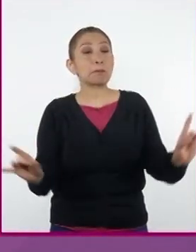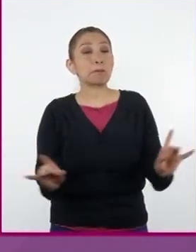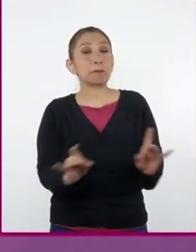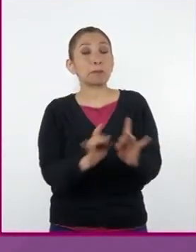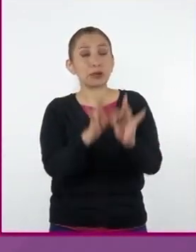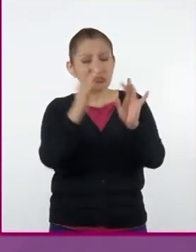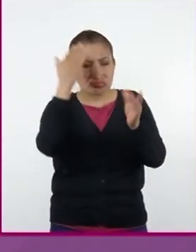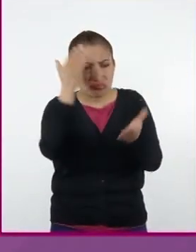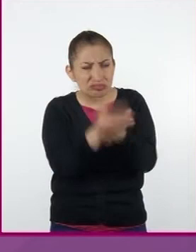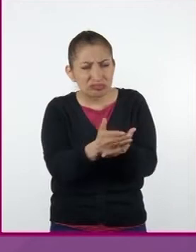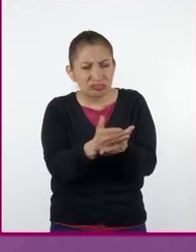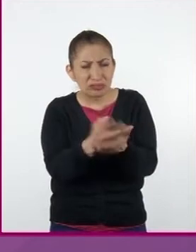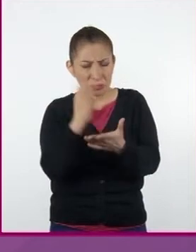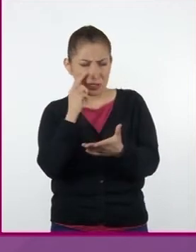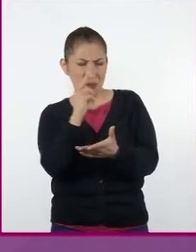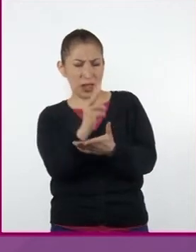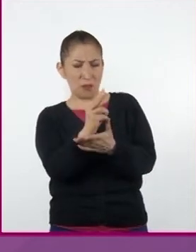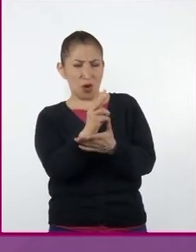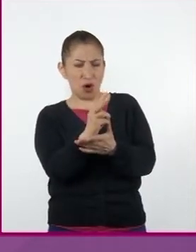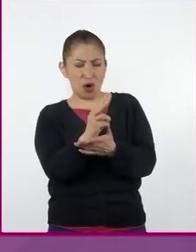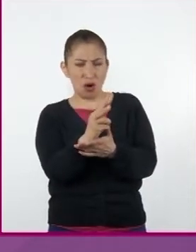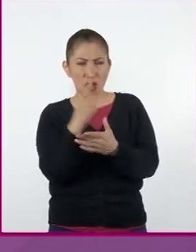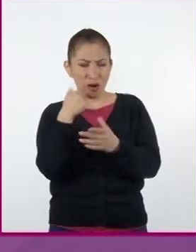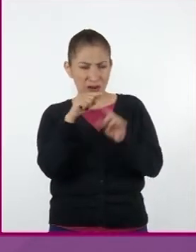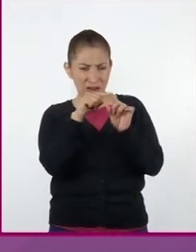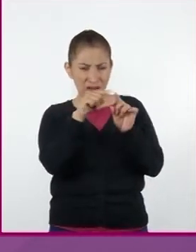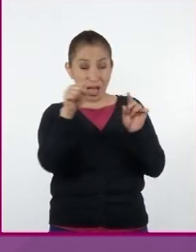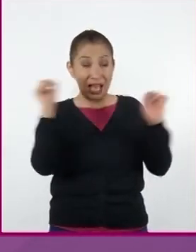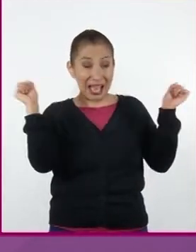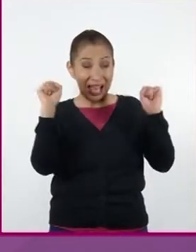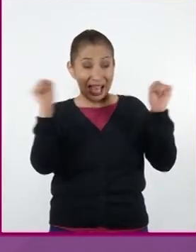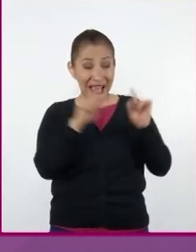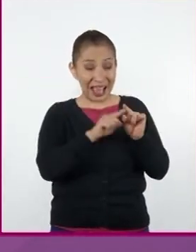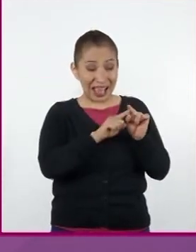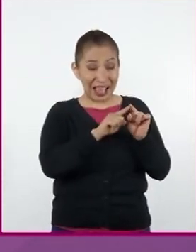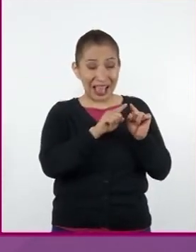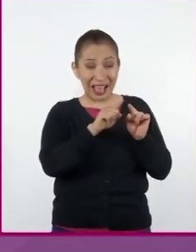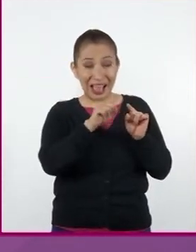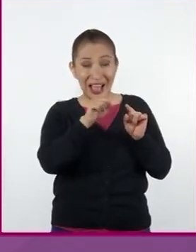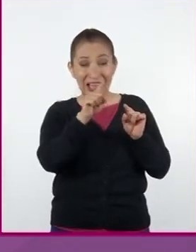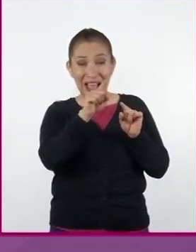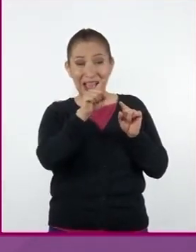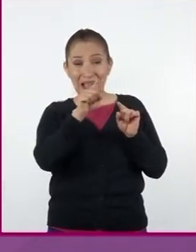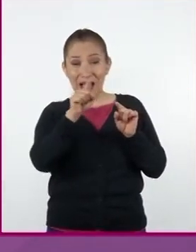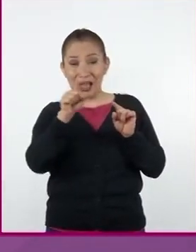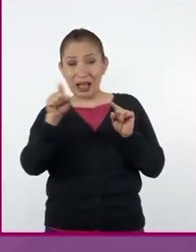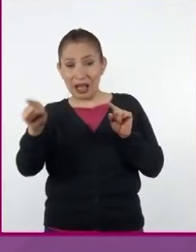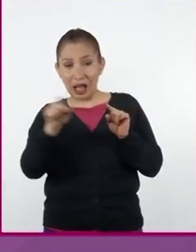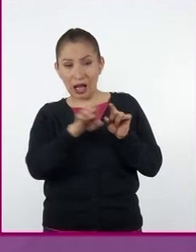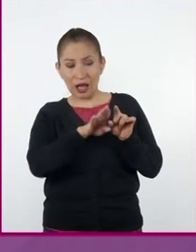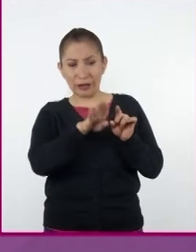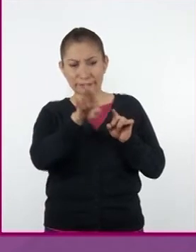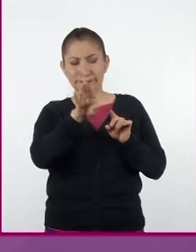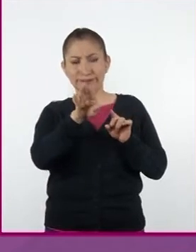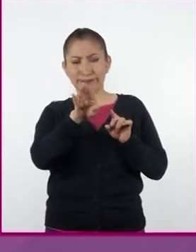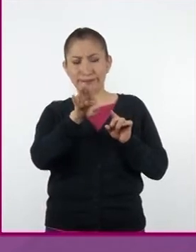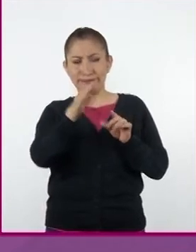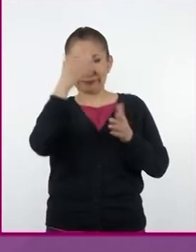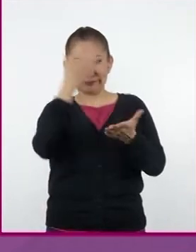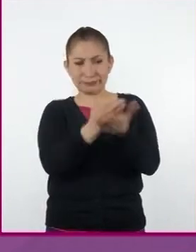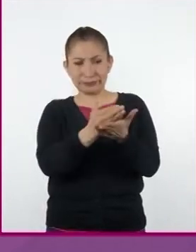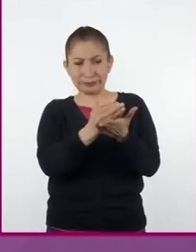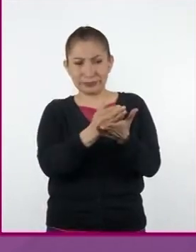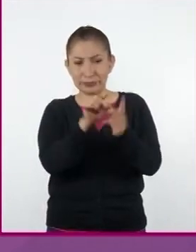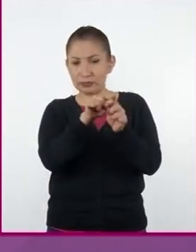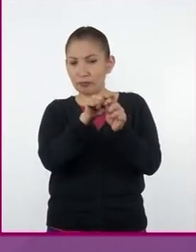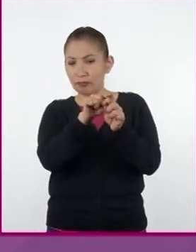correr. Y por eso observamos gráficamente que al correr y avanzar se encuentra una pendiente. Y al parar es